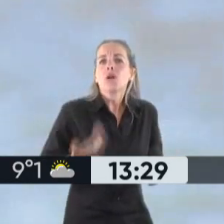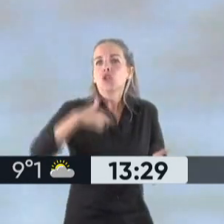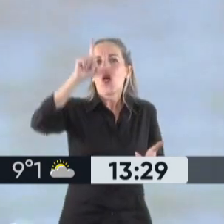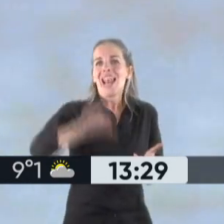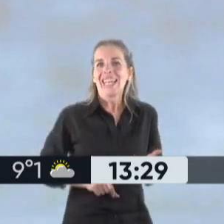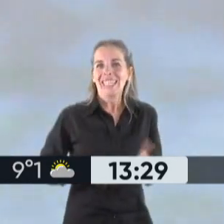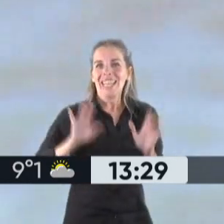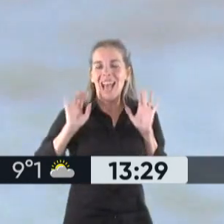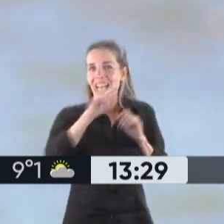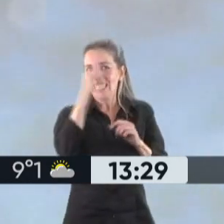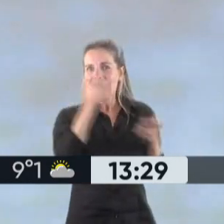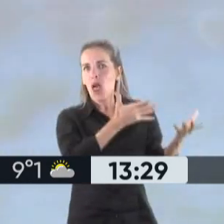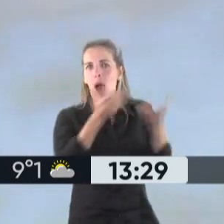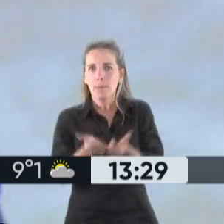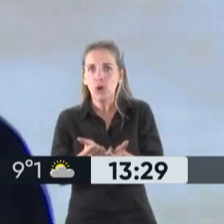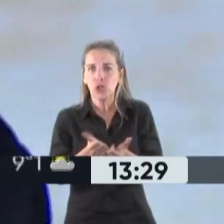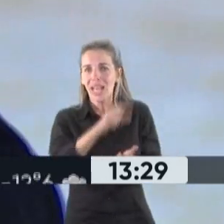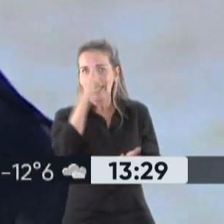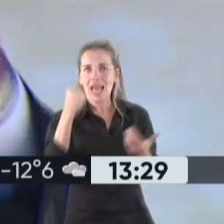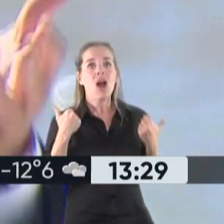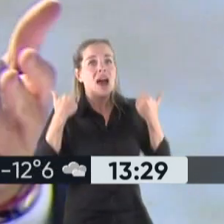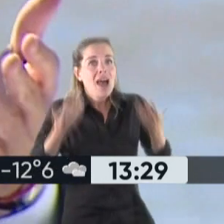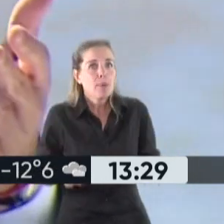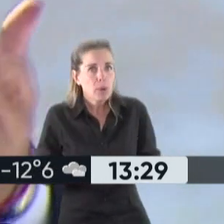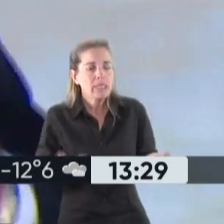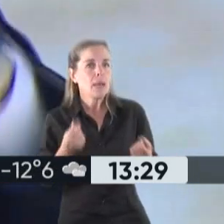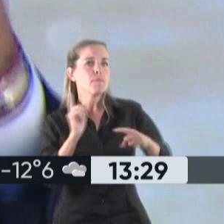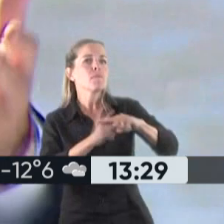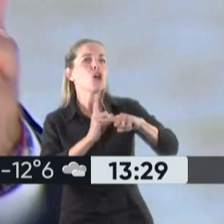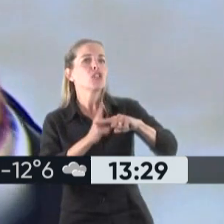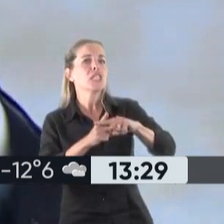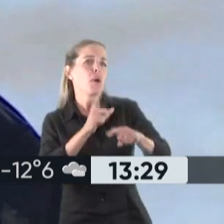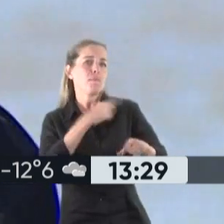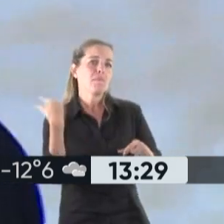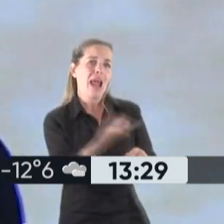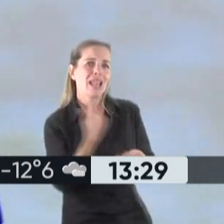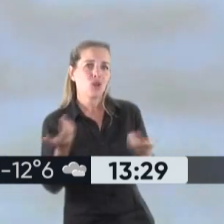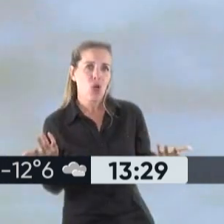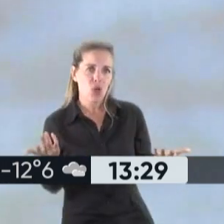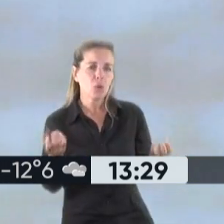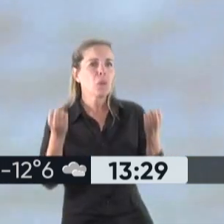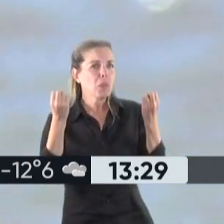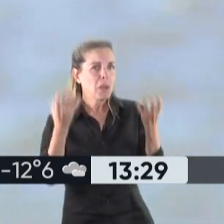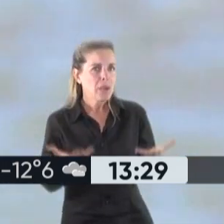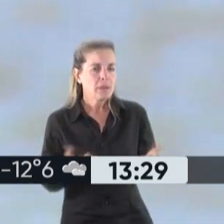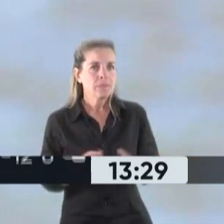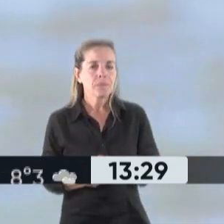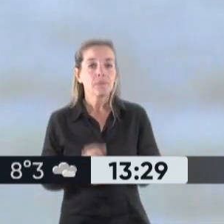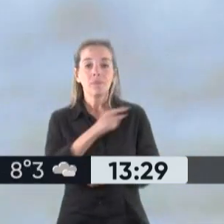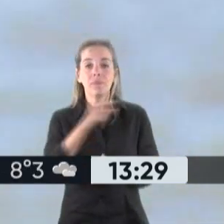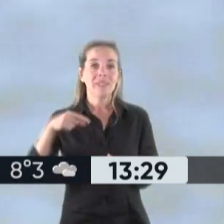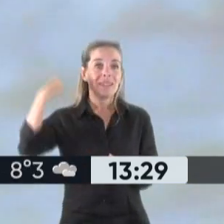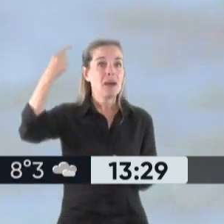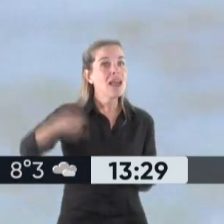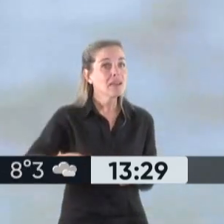Estado Nacional aprovecha y que repercute favorablemente en la provincia, y bienvenido que sea así. La semana que